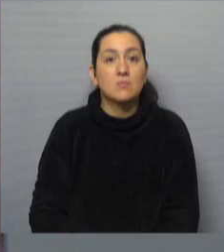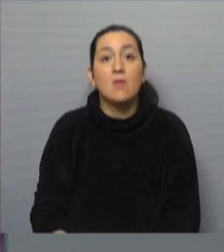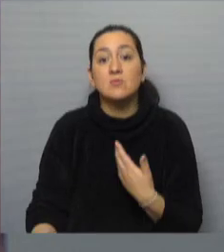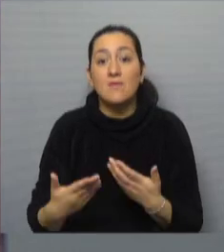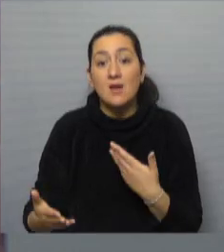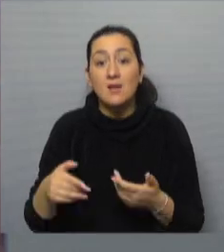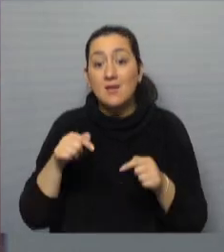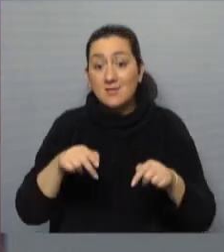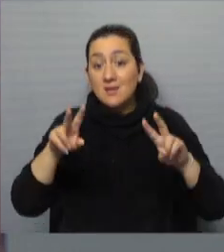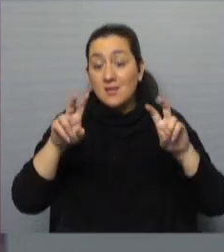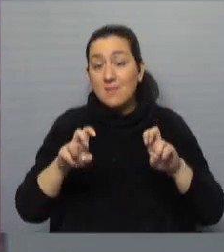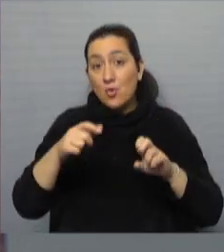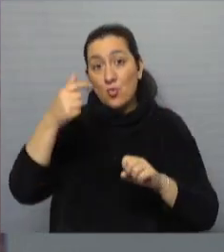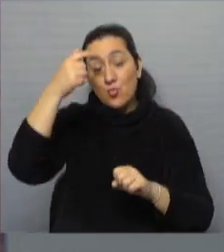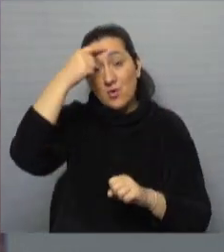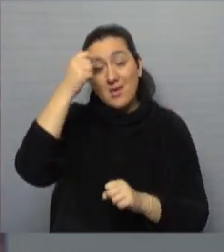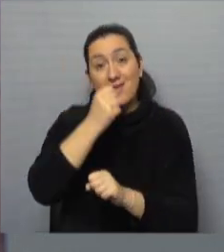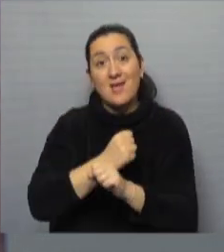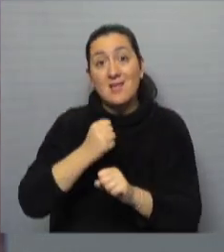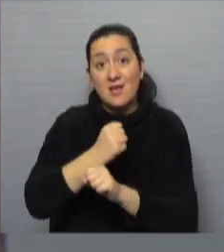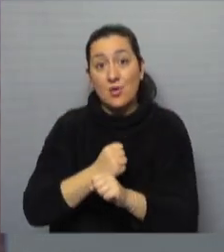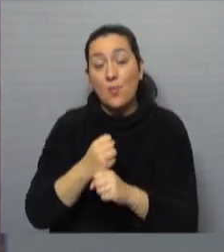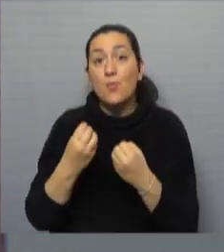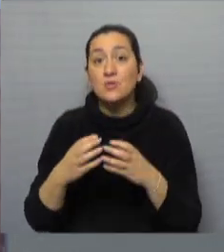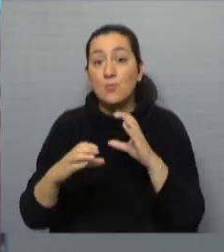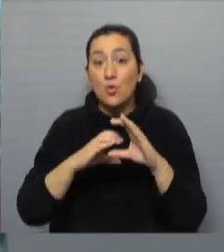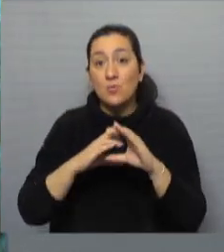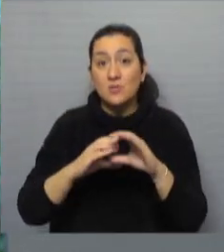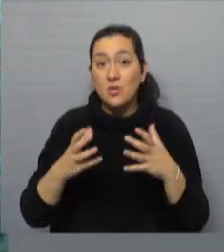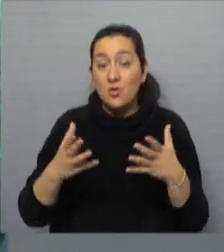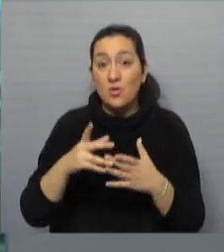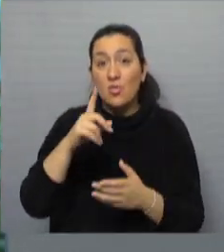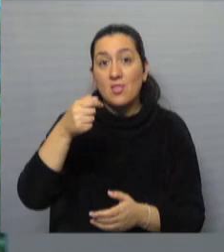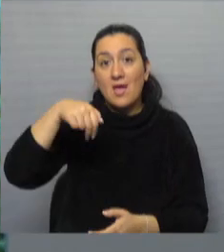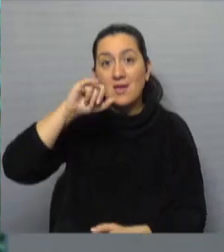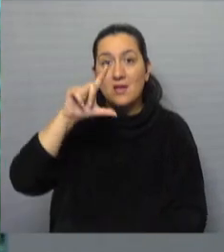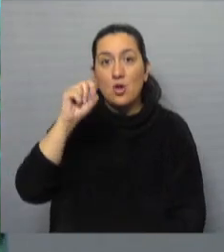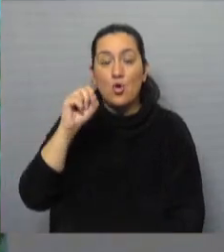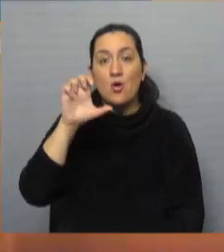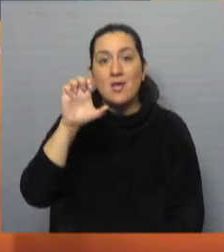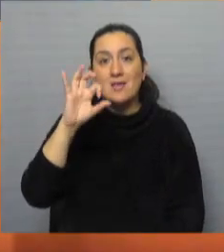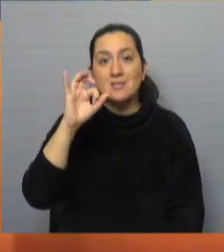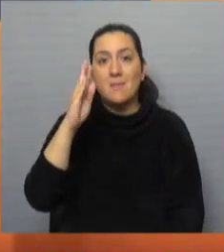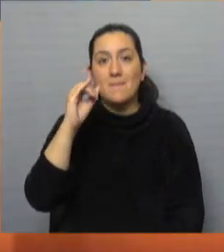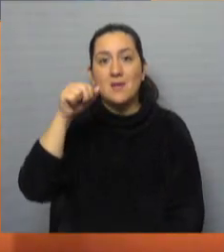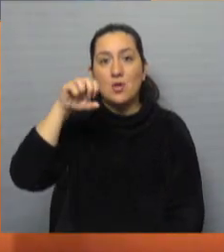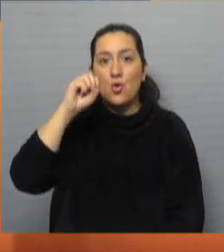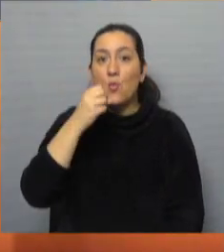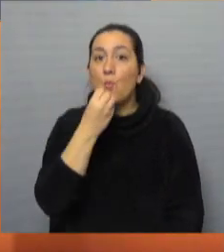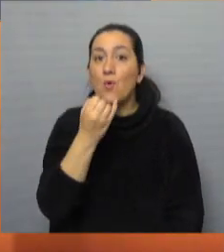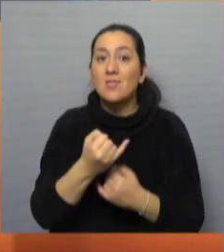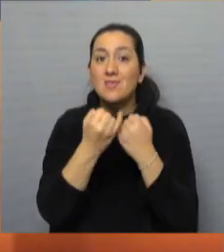de un ingeniero y es por eso que estamos en comunicaciones ahora con danilo espino danilo que tal buen día bienvenido